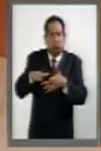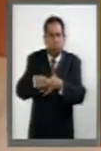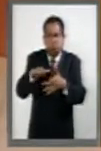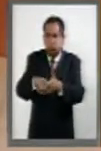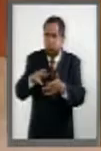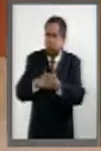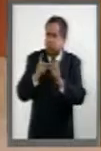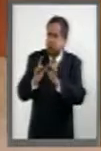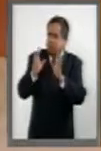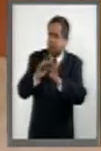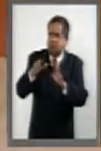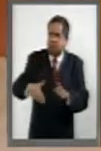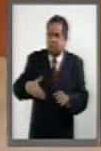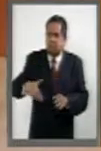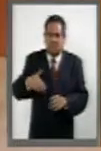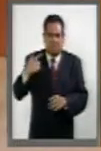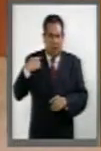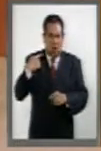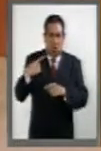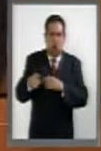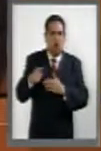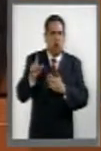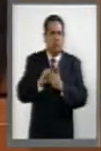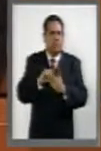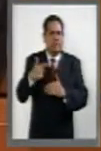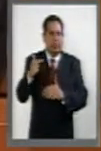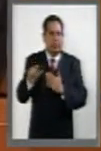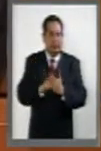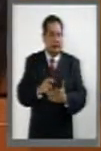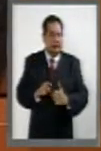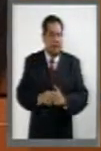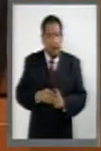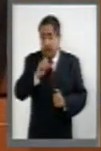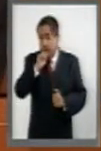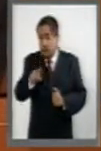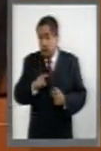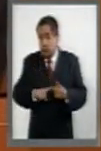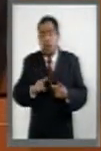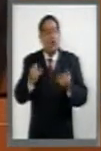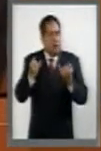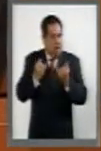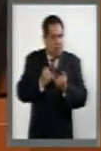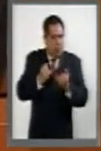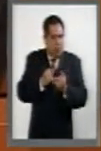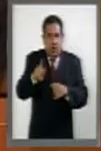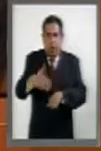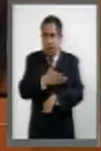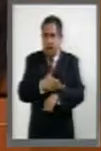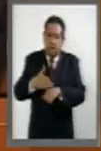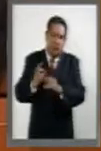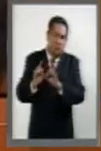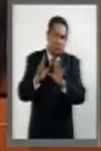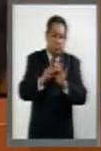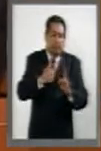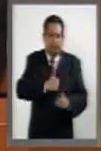más incidentes en los últimos 12 meses. Del mismo modo, al igual que lo hicimos con los familiares